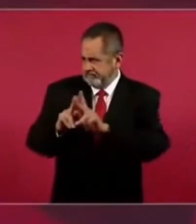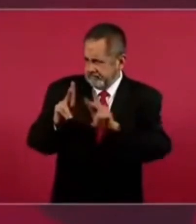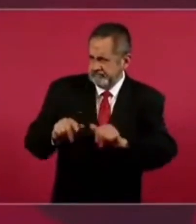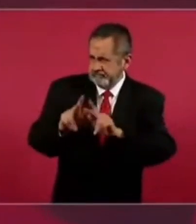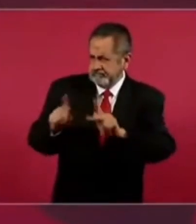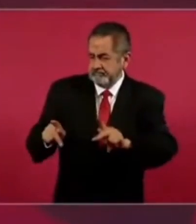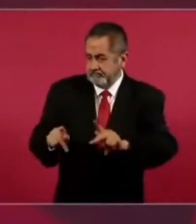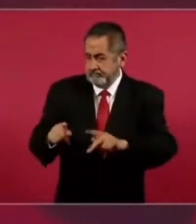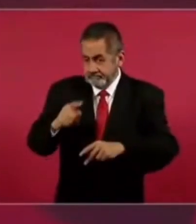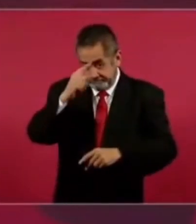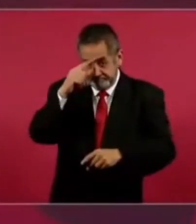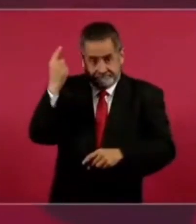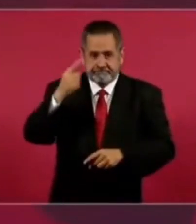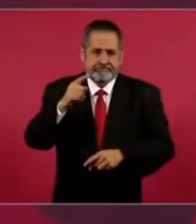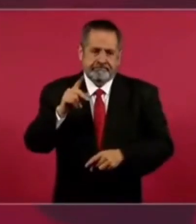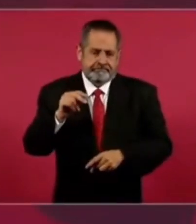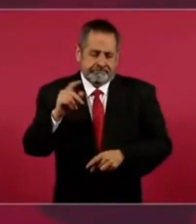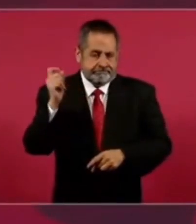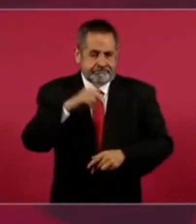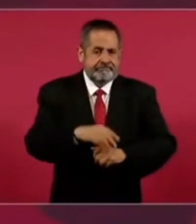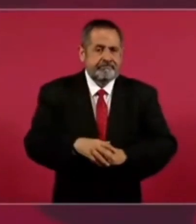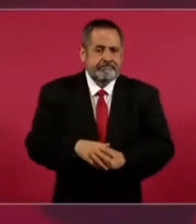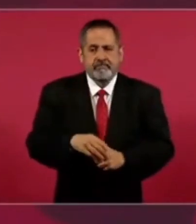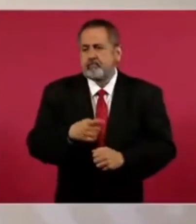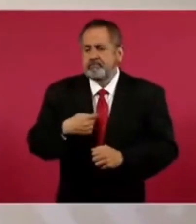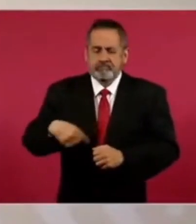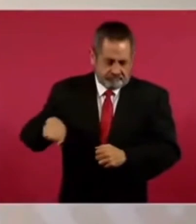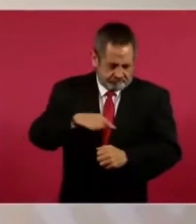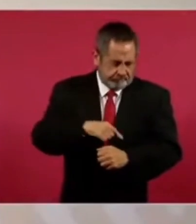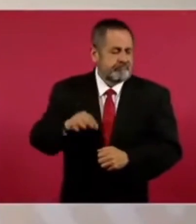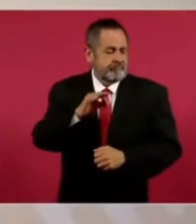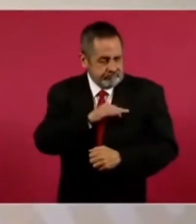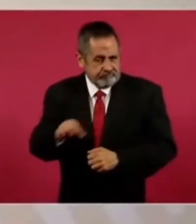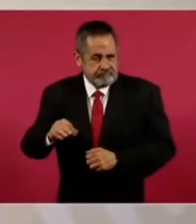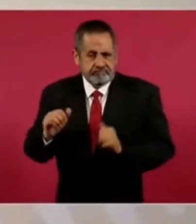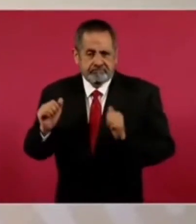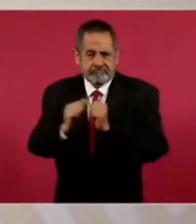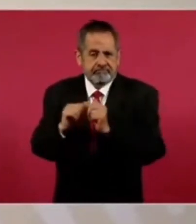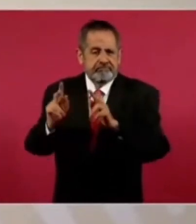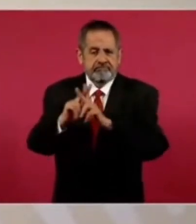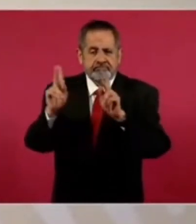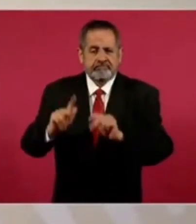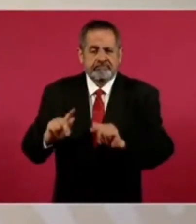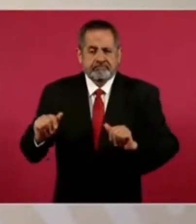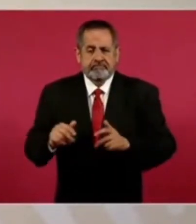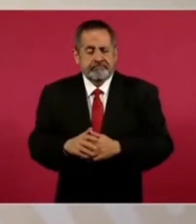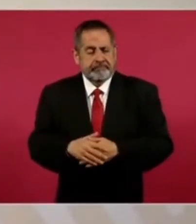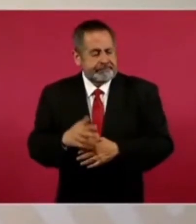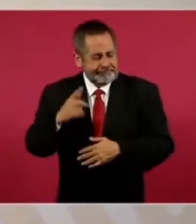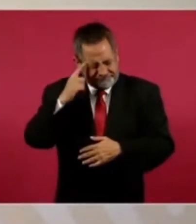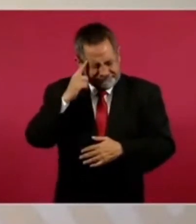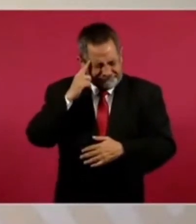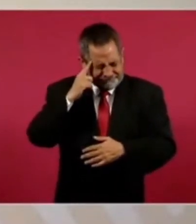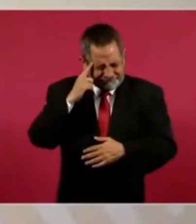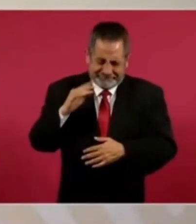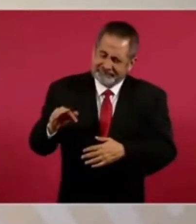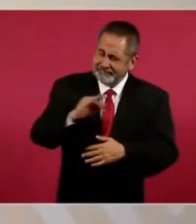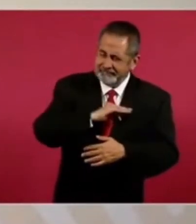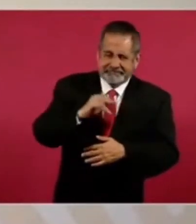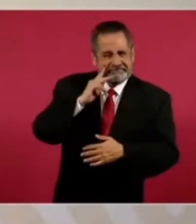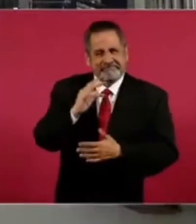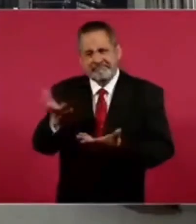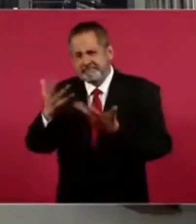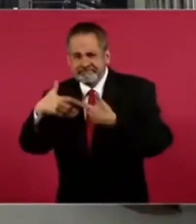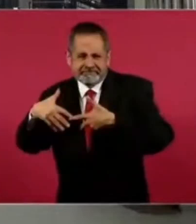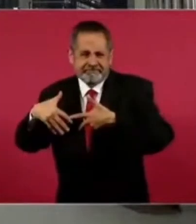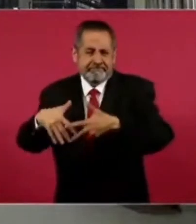se actúe de manera pacífica. Son riesgos que se corren. Entonces, como